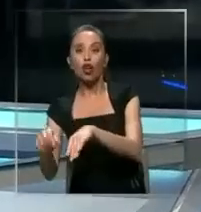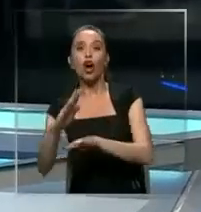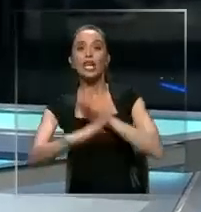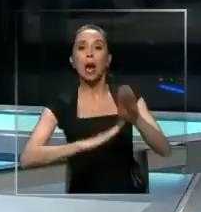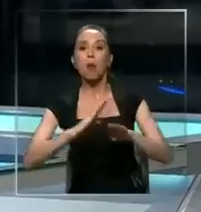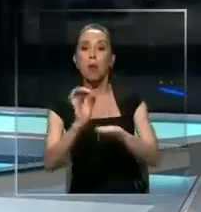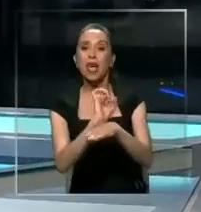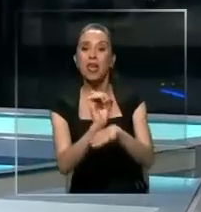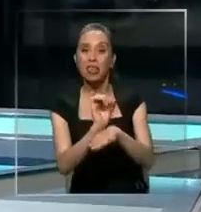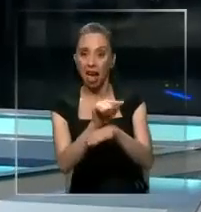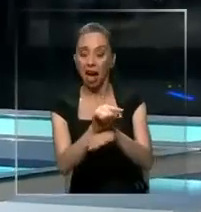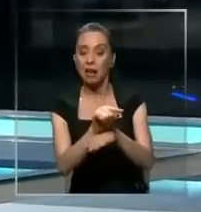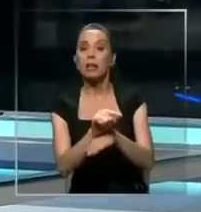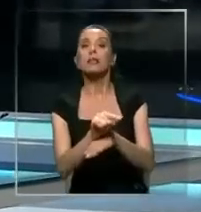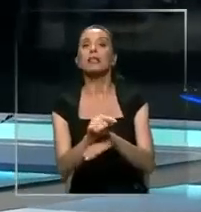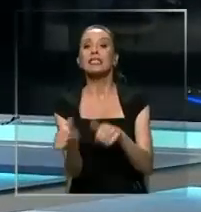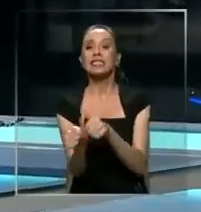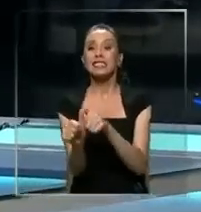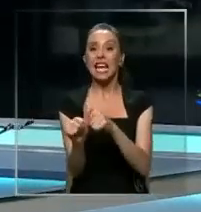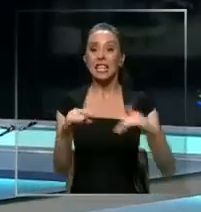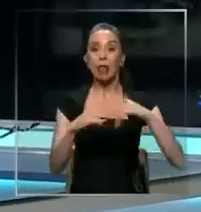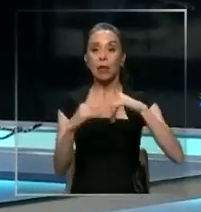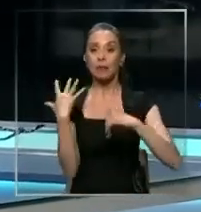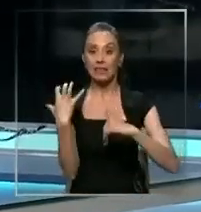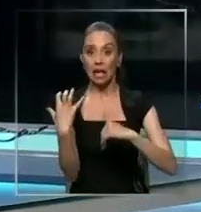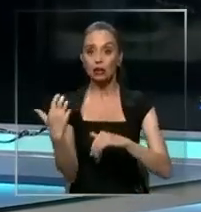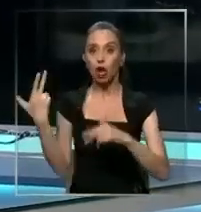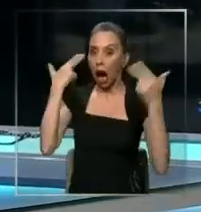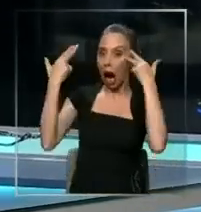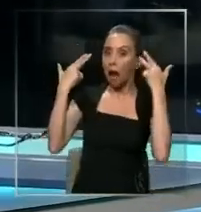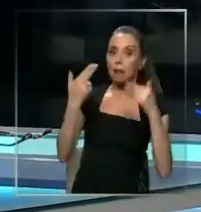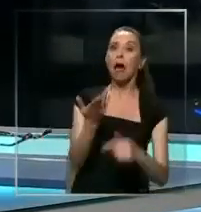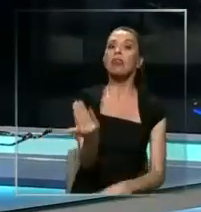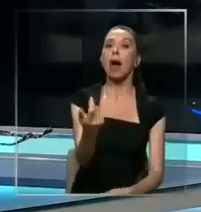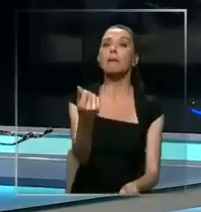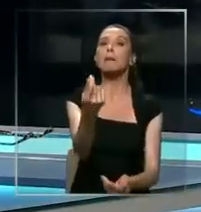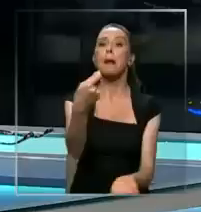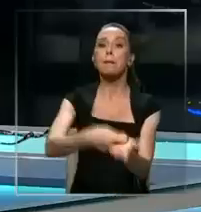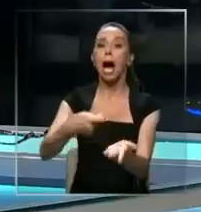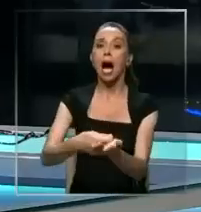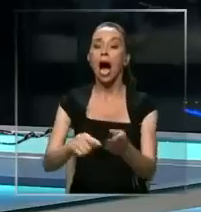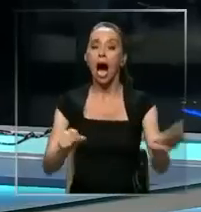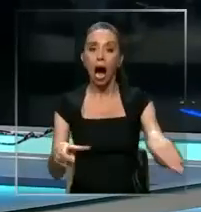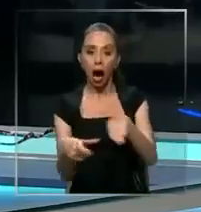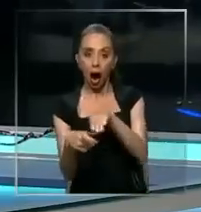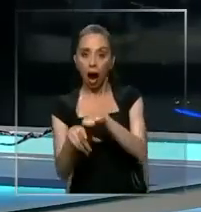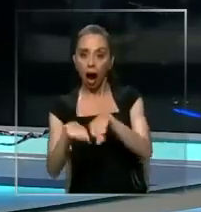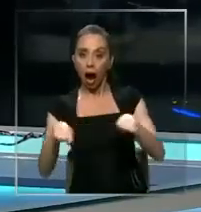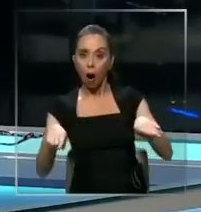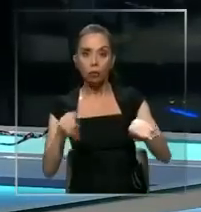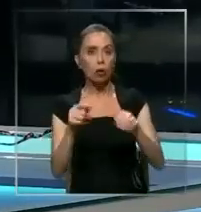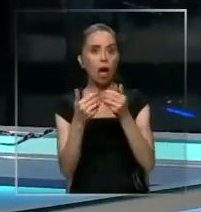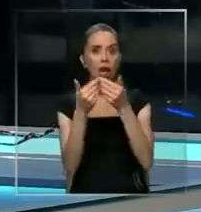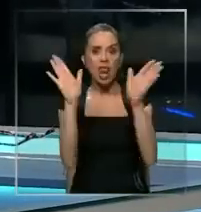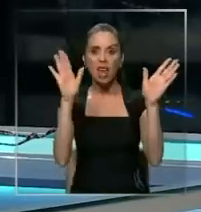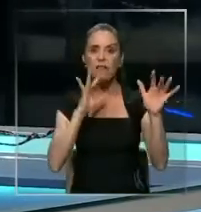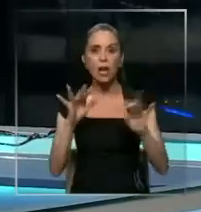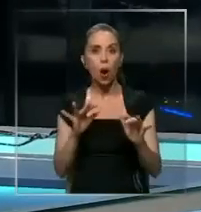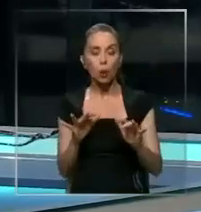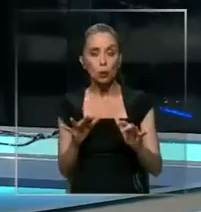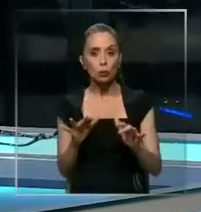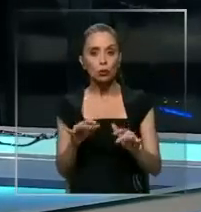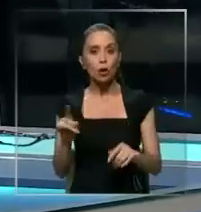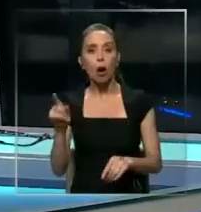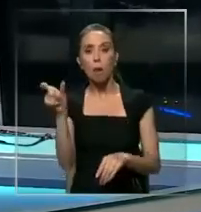de los terminales de buses de Estación Central. Los sujetos le exigían dinero por estacionar, además, en una zona que es de libre uso y que